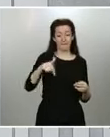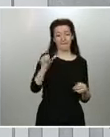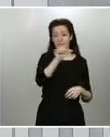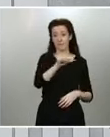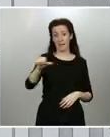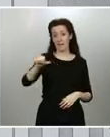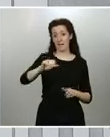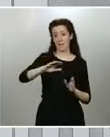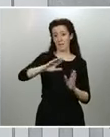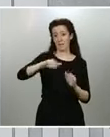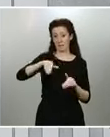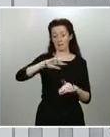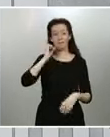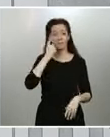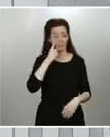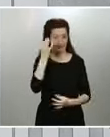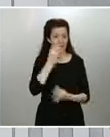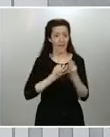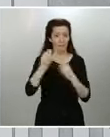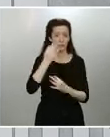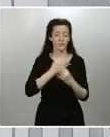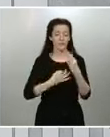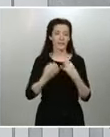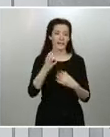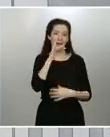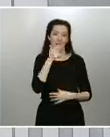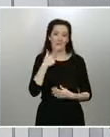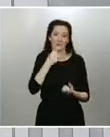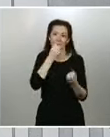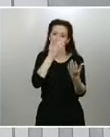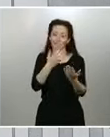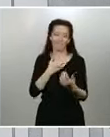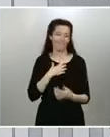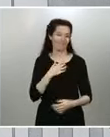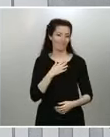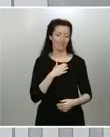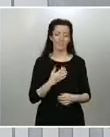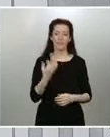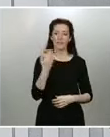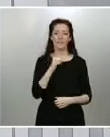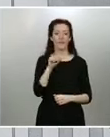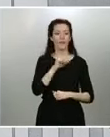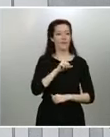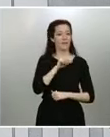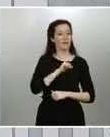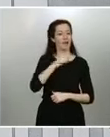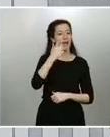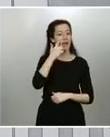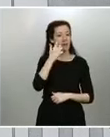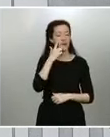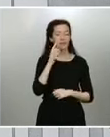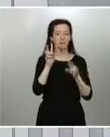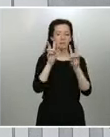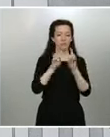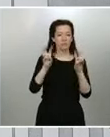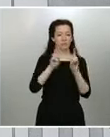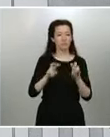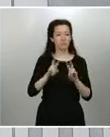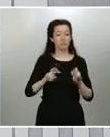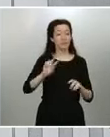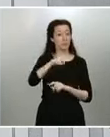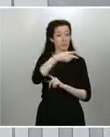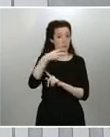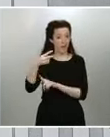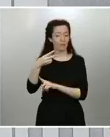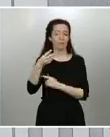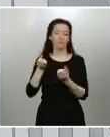ninguna anticipación en este momento de ningún tipo de resultado vamos a esperar que haya los primeros datos preliminares que le indico si todo